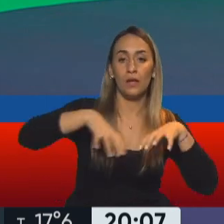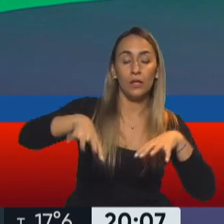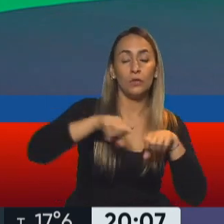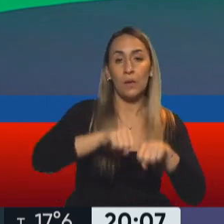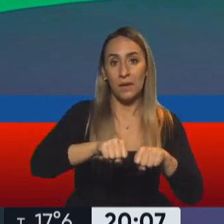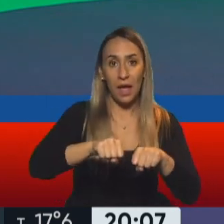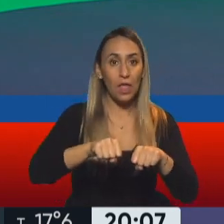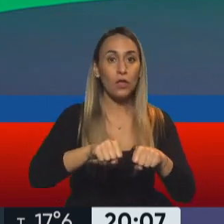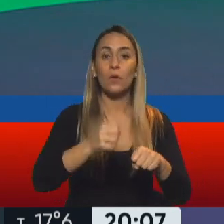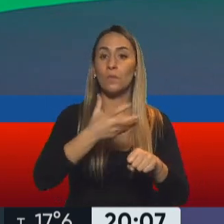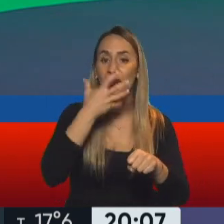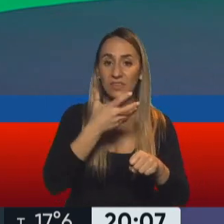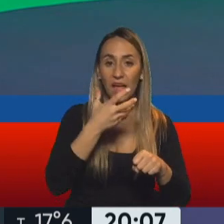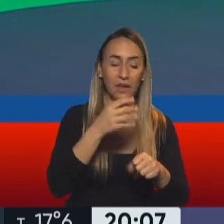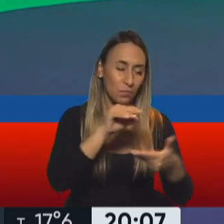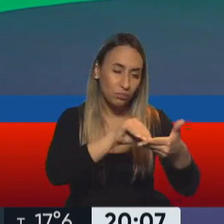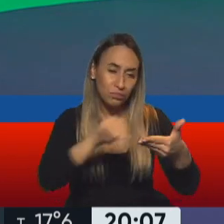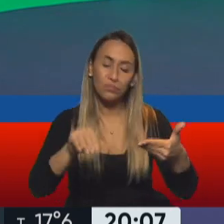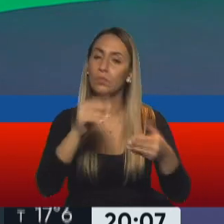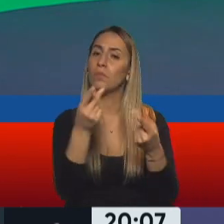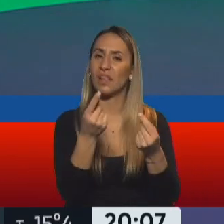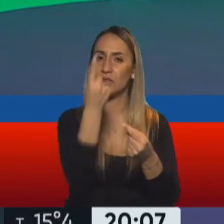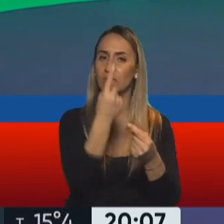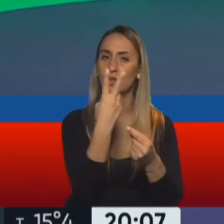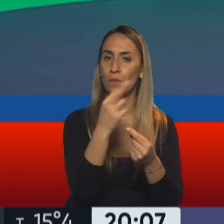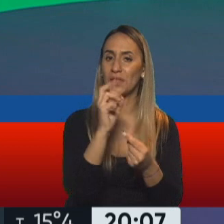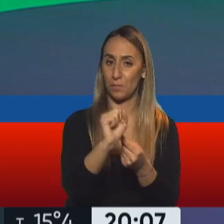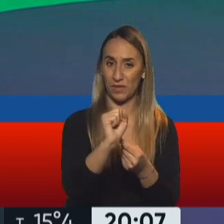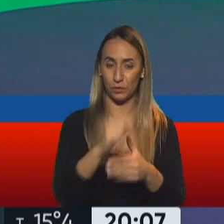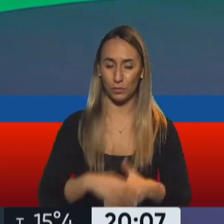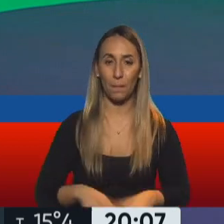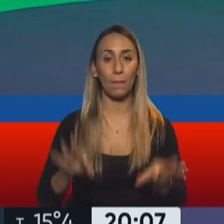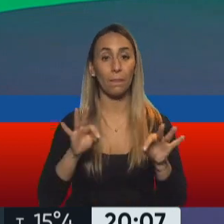a 120 pesos el kilo. Cerramos entonces, como siempre, para más